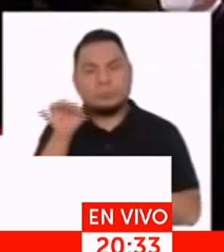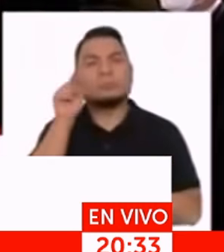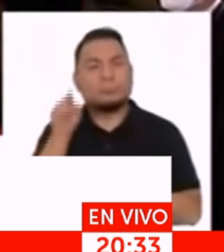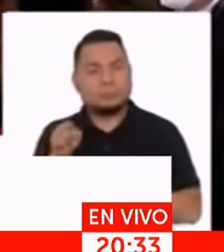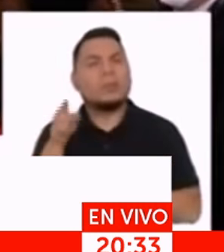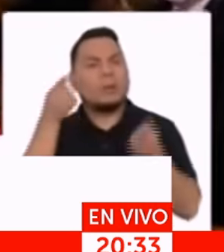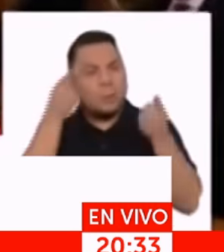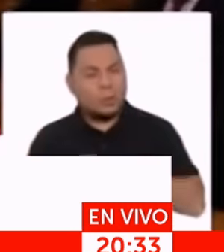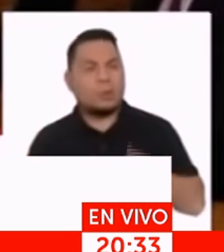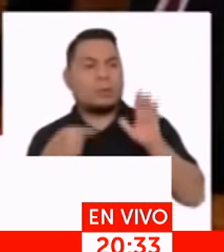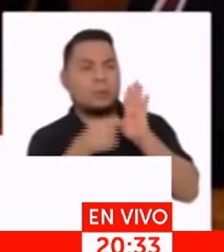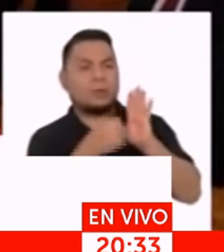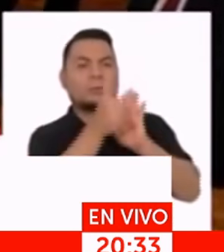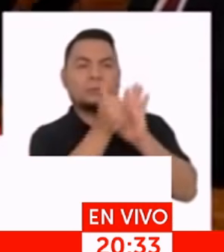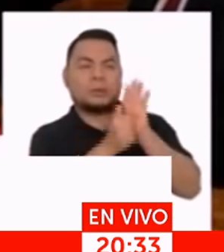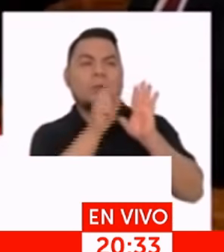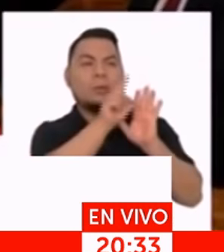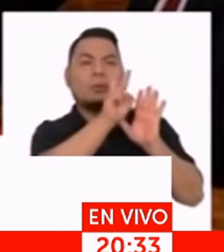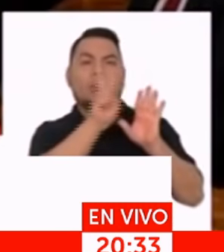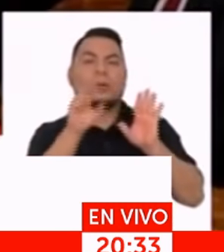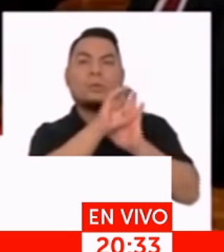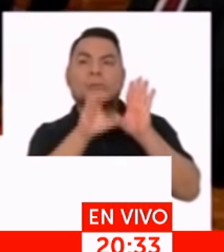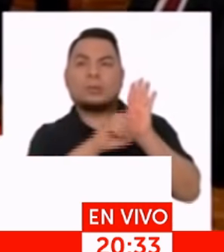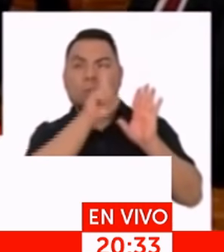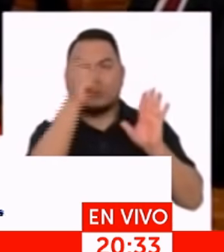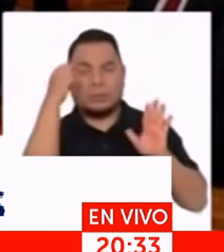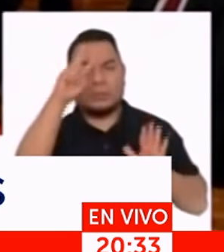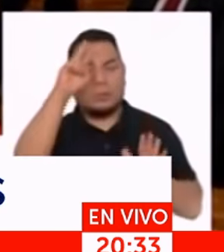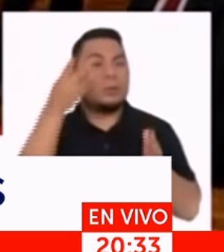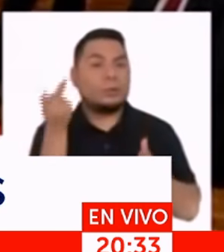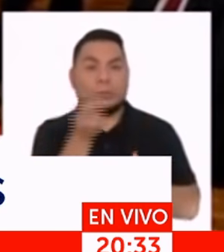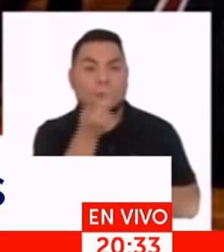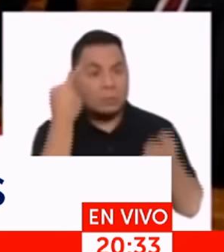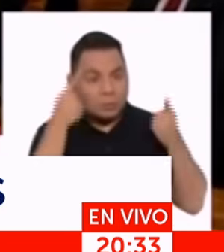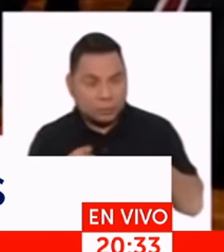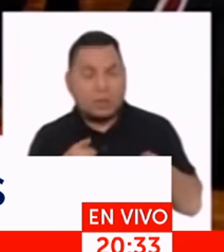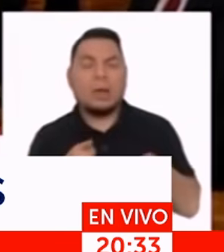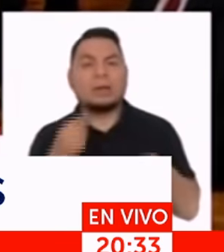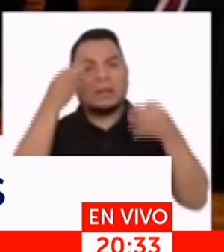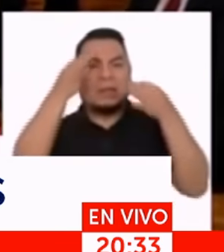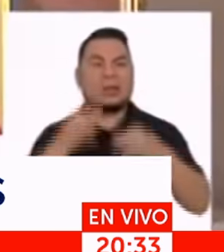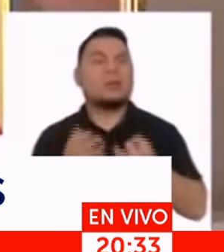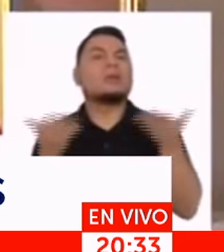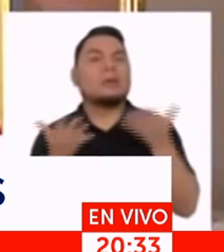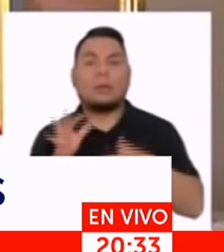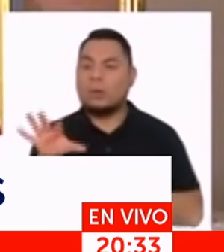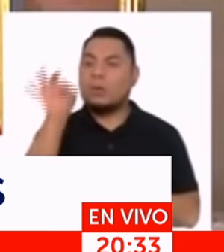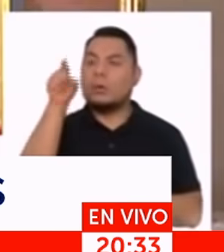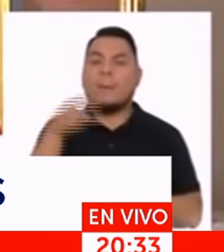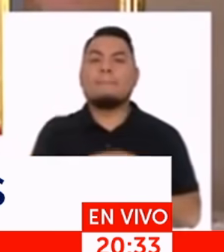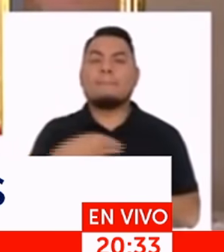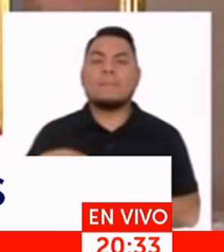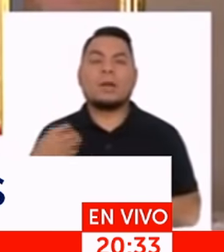juramentación. Escuchemos. Y dos de la Constitución Política del Perú y estando acordado, se resuelve nombrar ministra